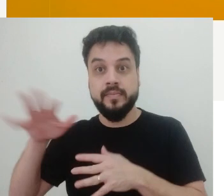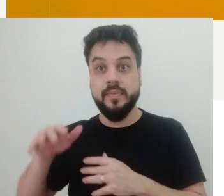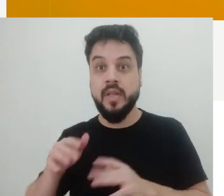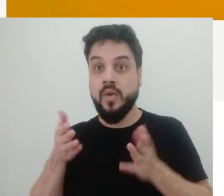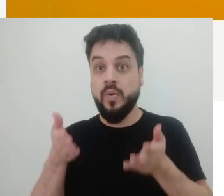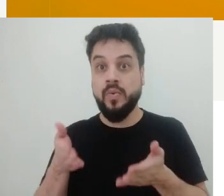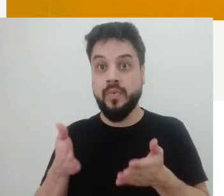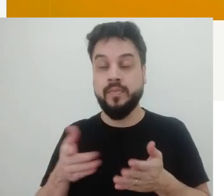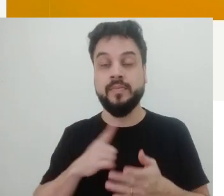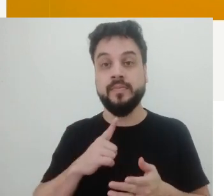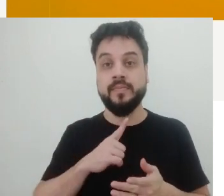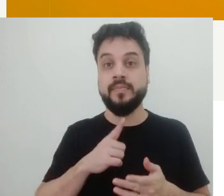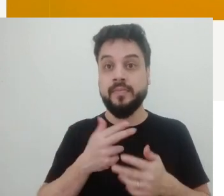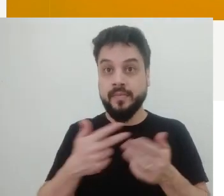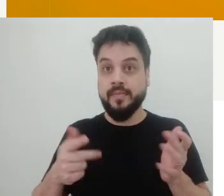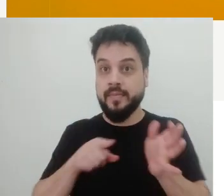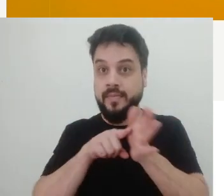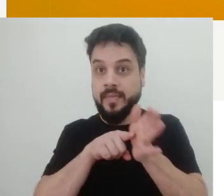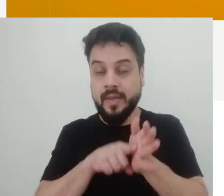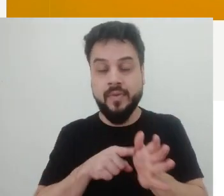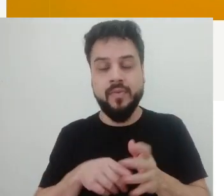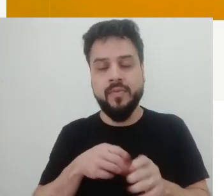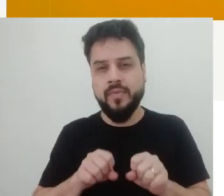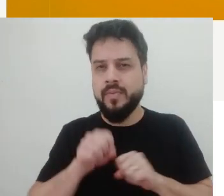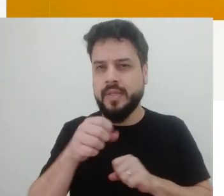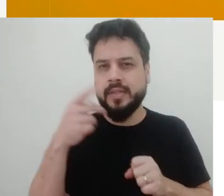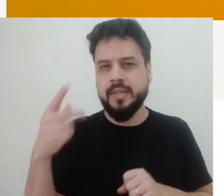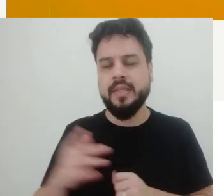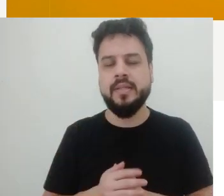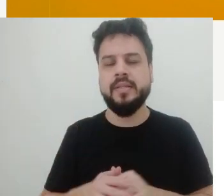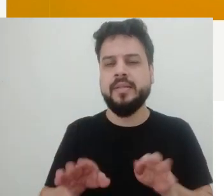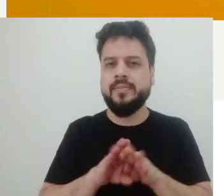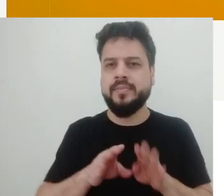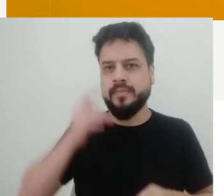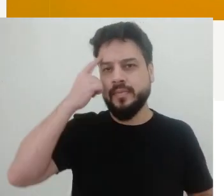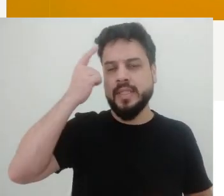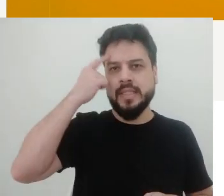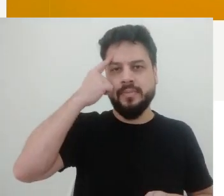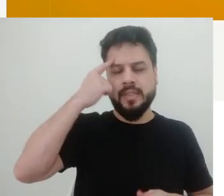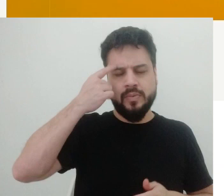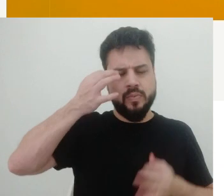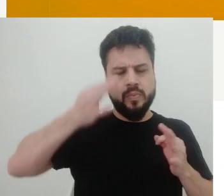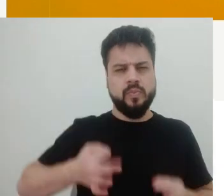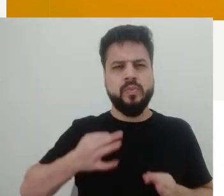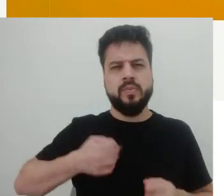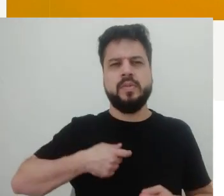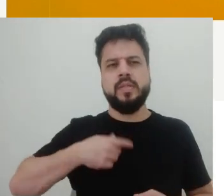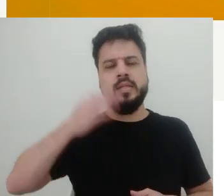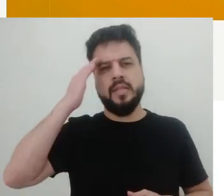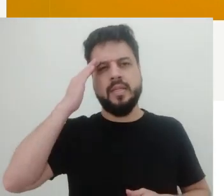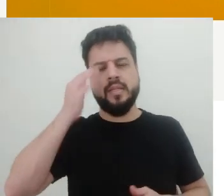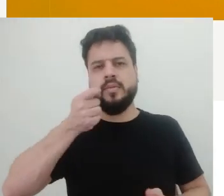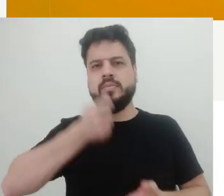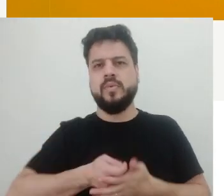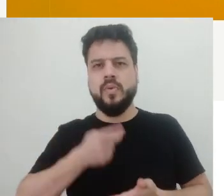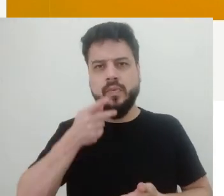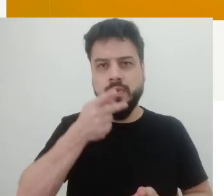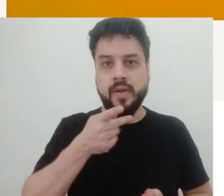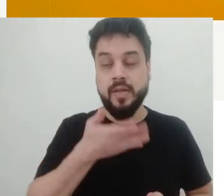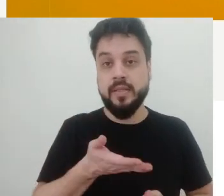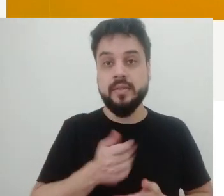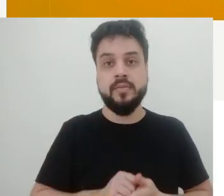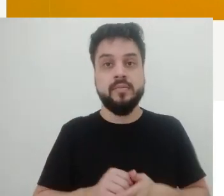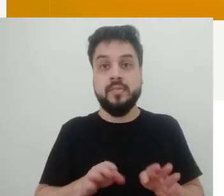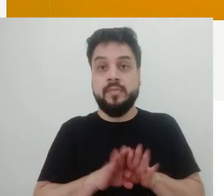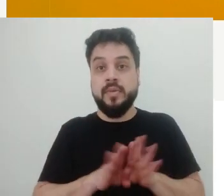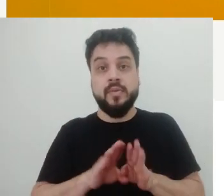cosa obvia. Bueno, y así. Entonces, yo valorizo particularmente mi formación